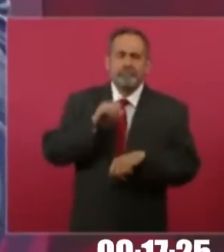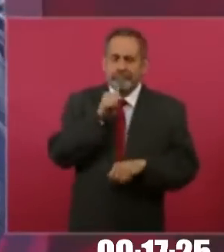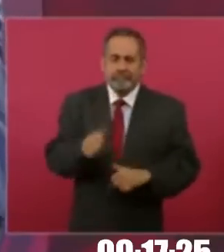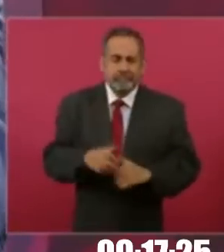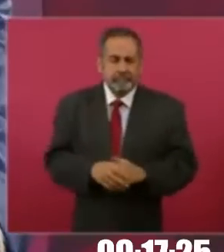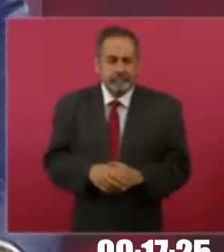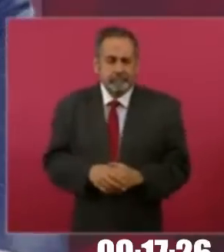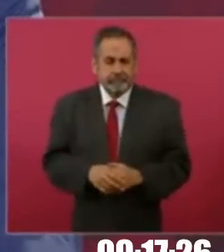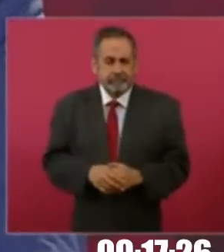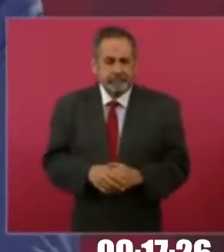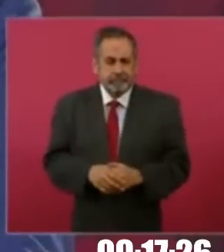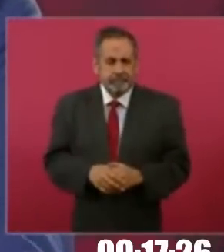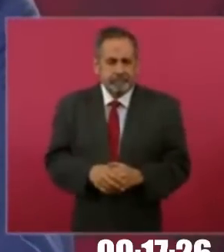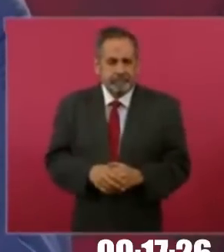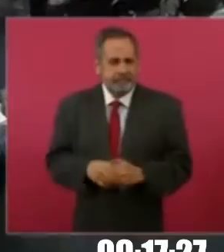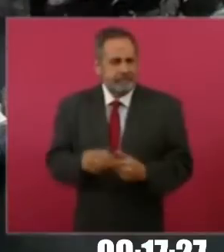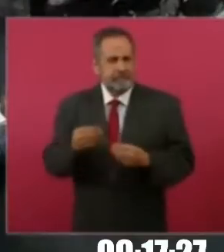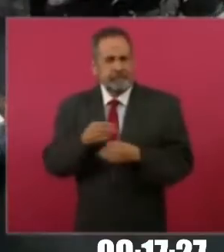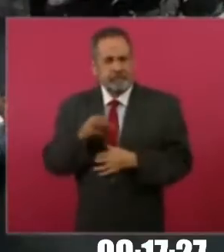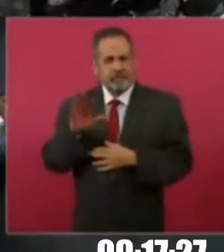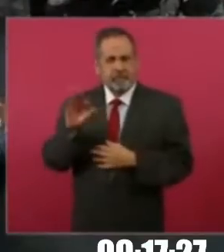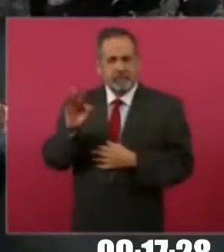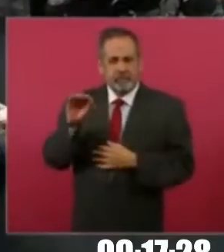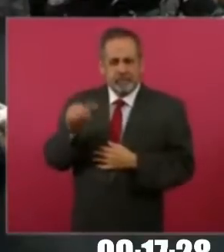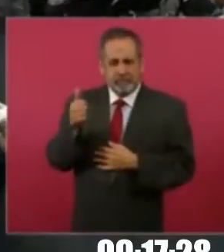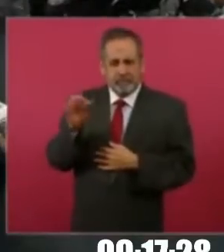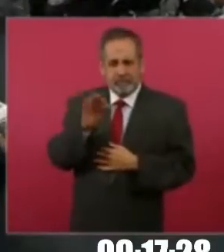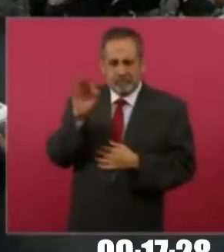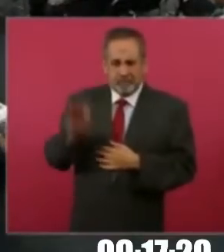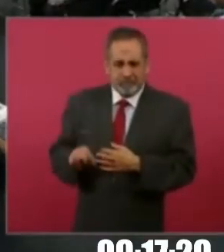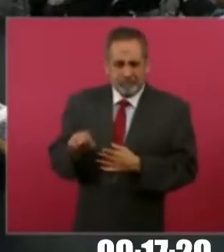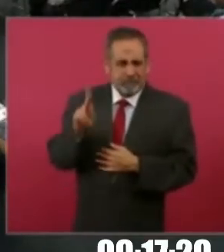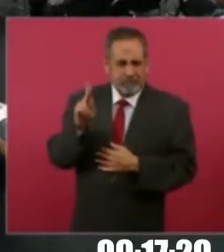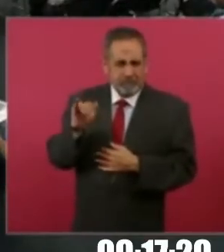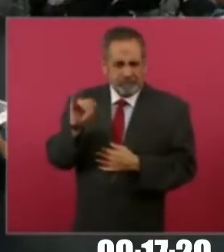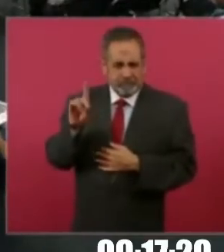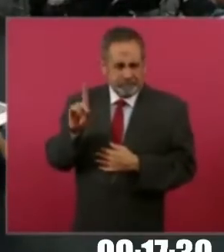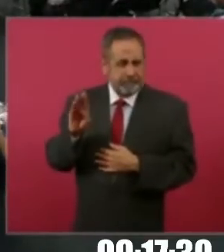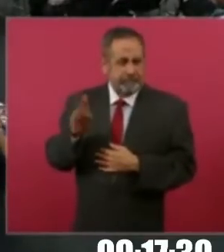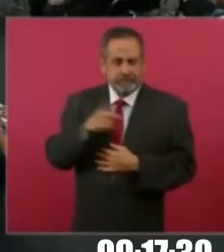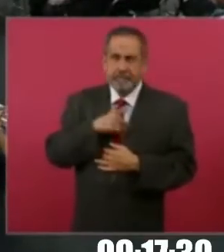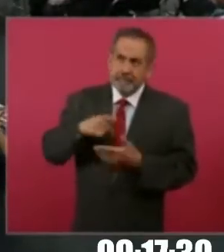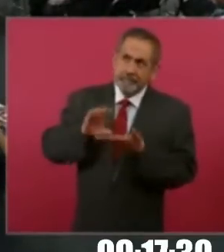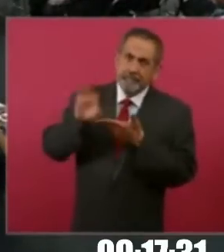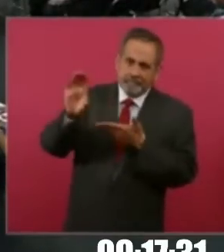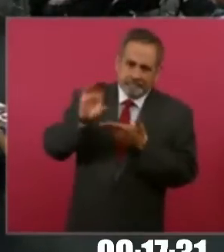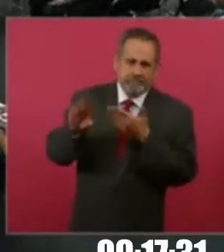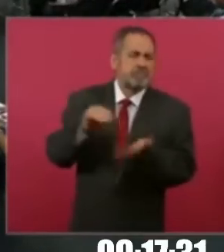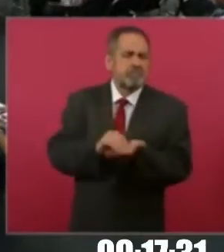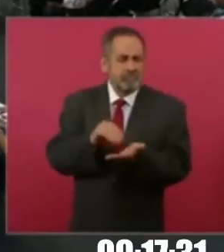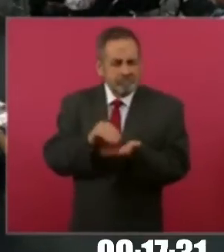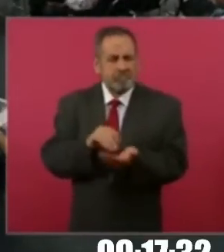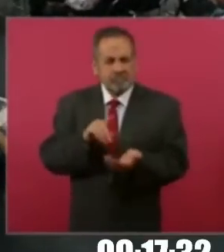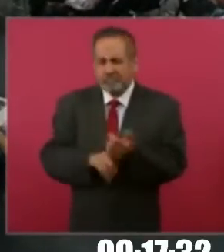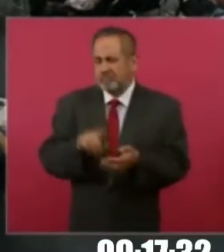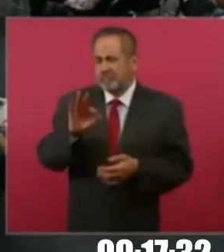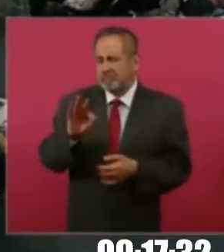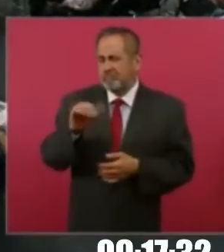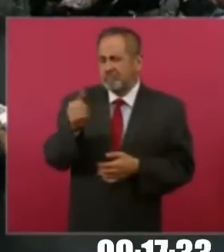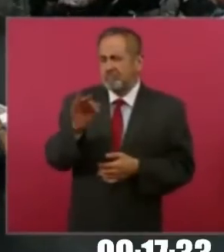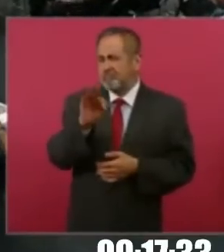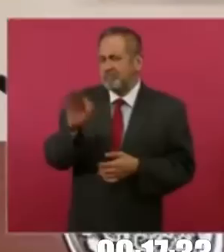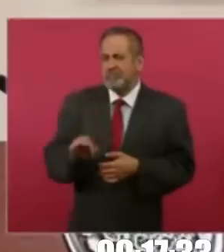recibimos cuarenta y seis por ciento del producto de deuda Y eso es lo que tenemos